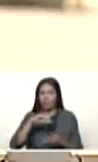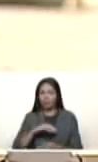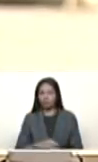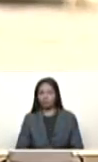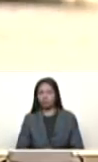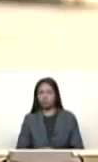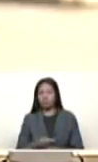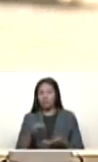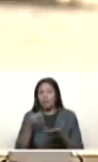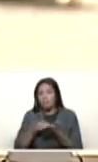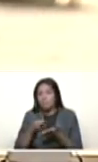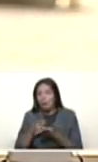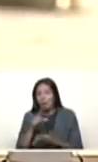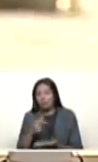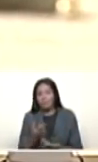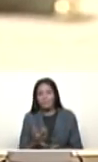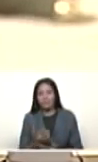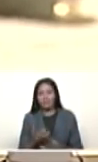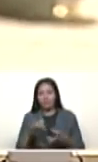ingresos,